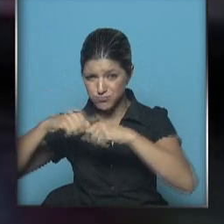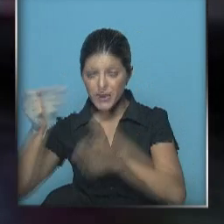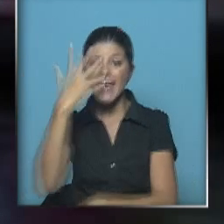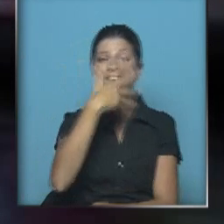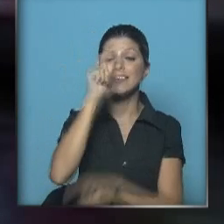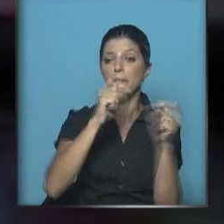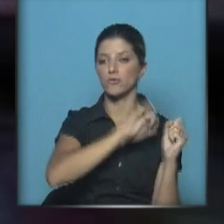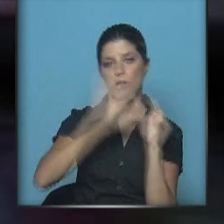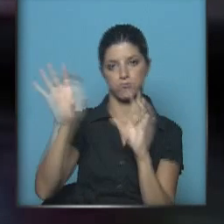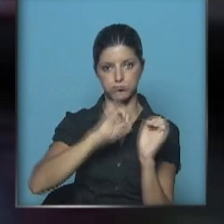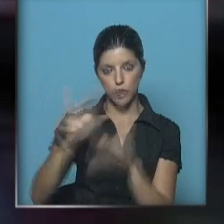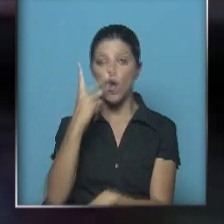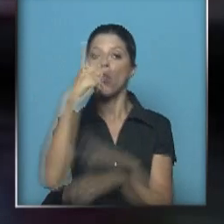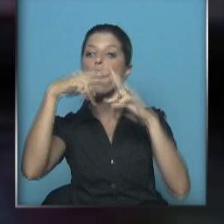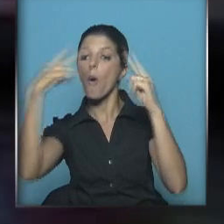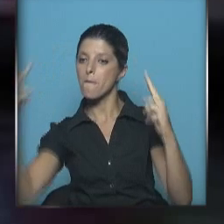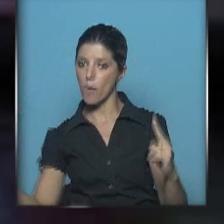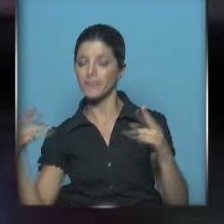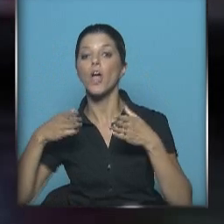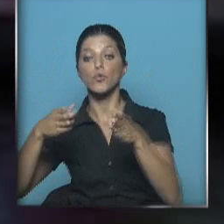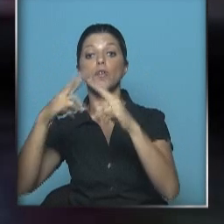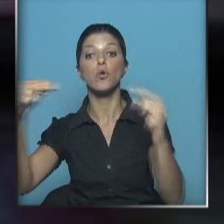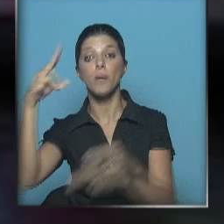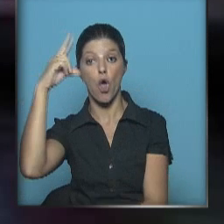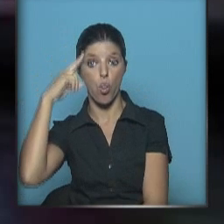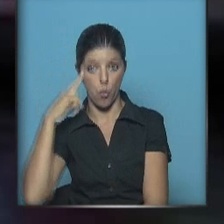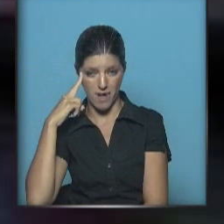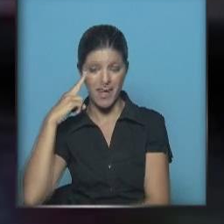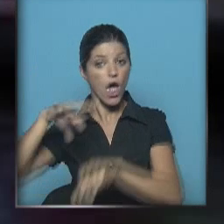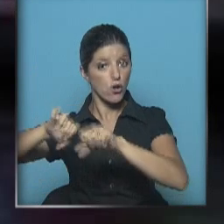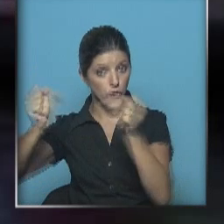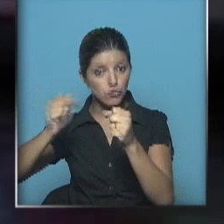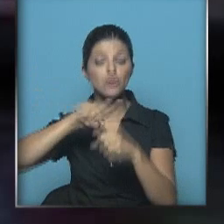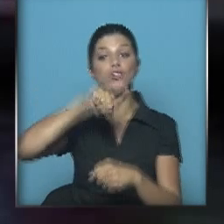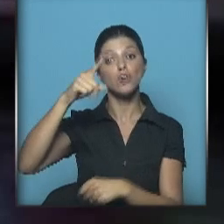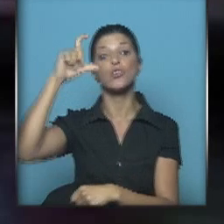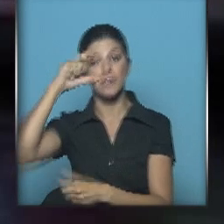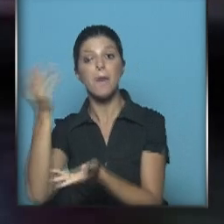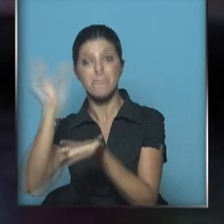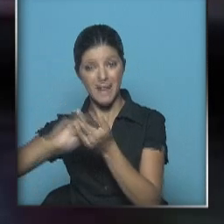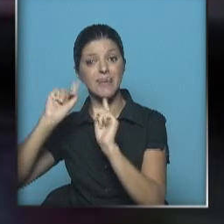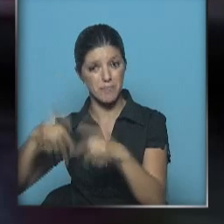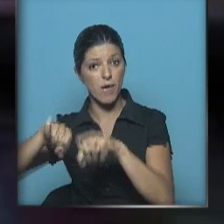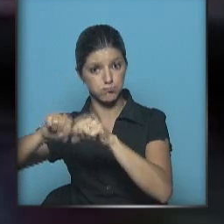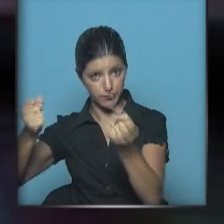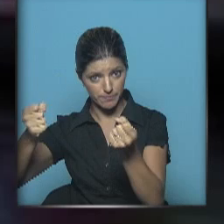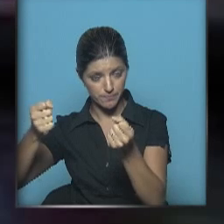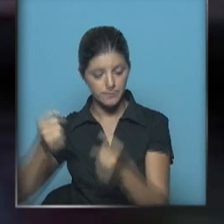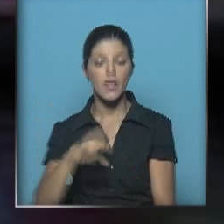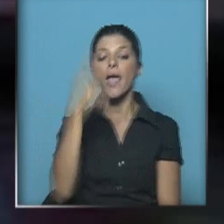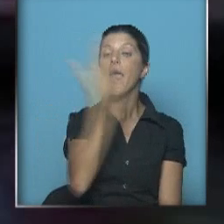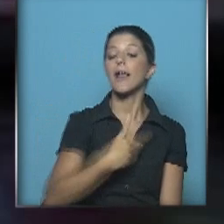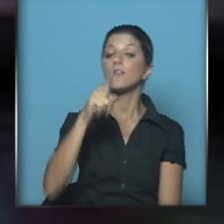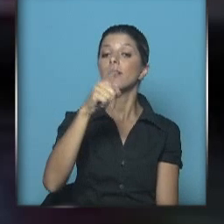personas evacuadas, dos puentes de la Ruta 9 dañadas y otros 10 también afectados por el agua. El jefe de gabinete,